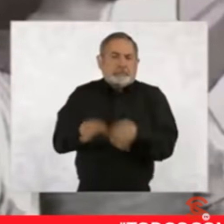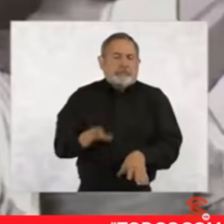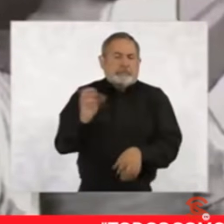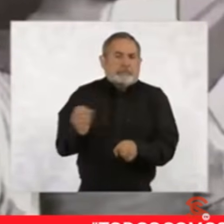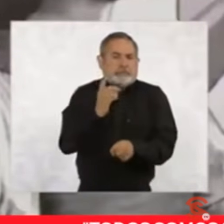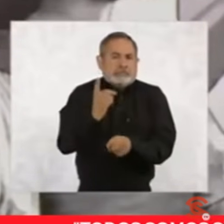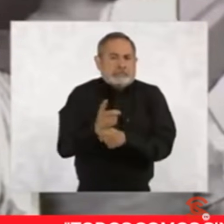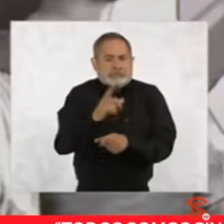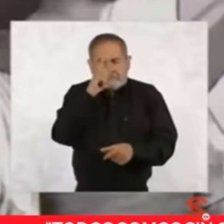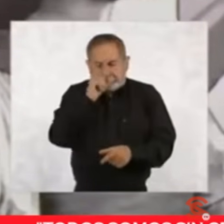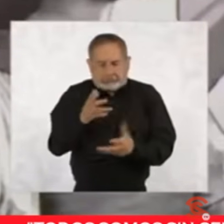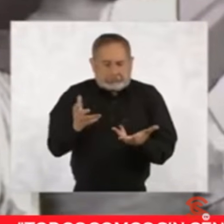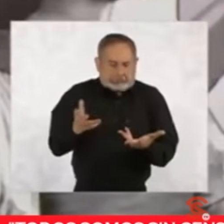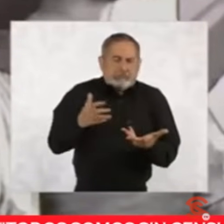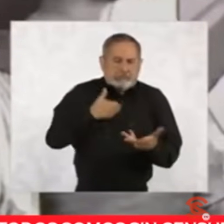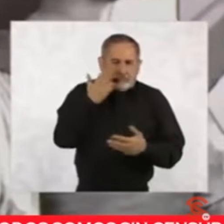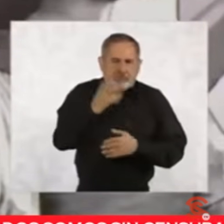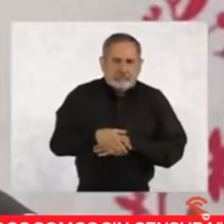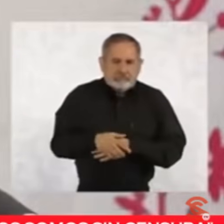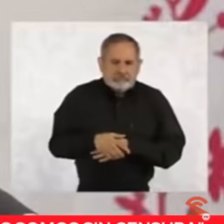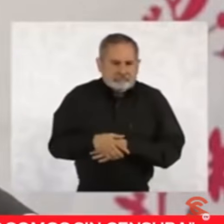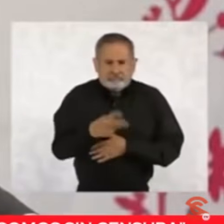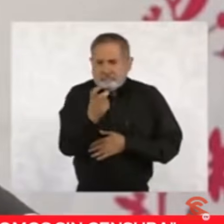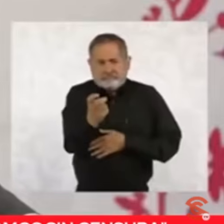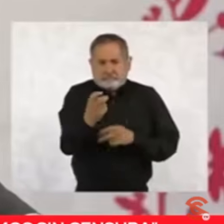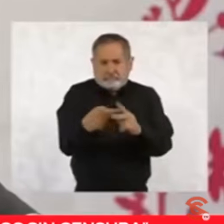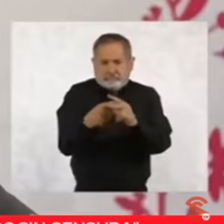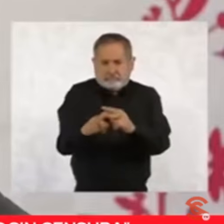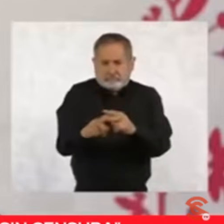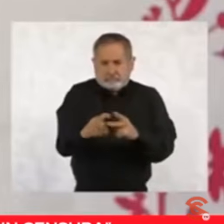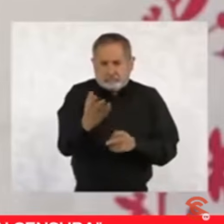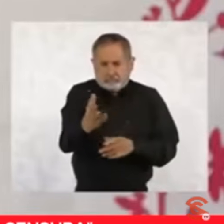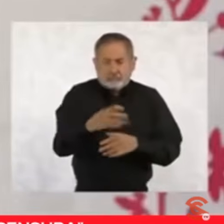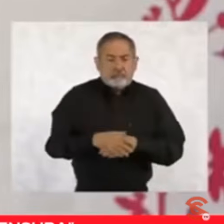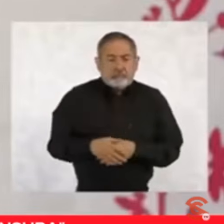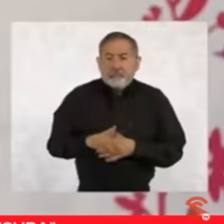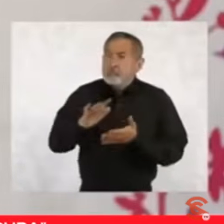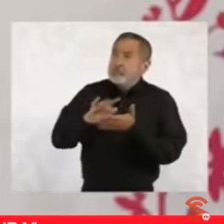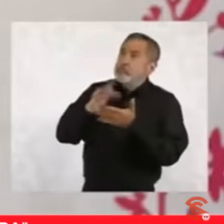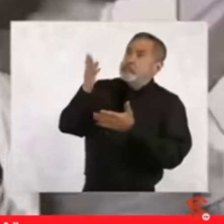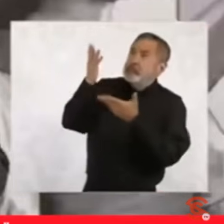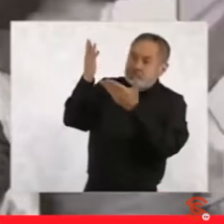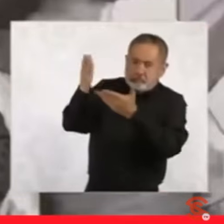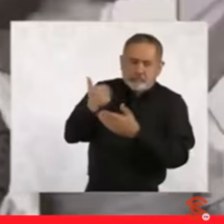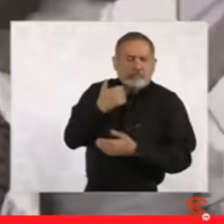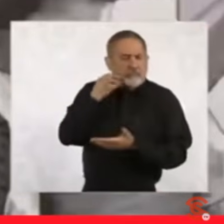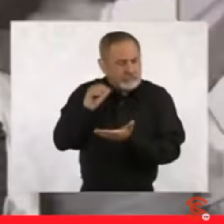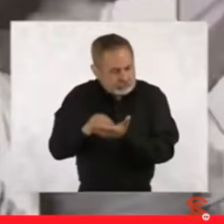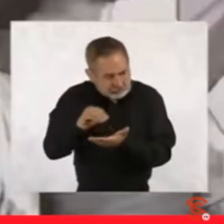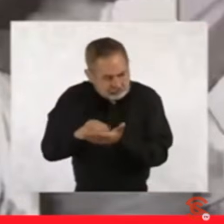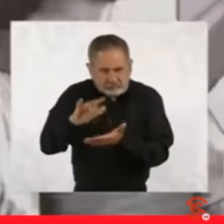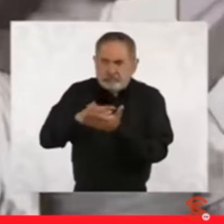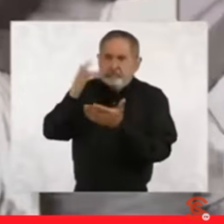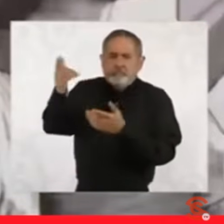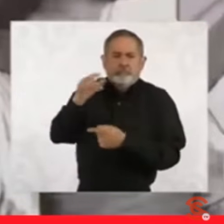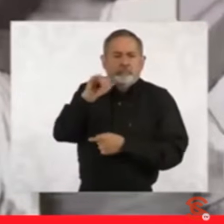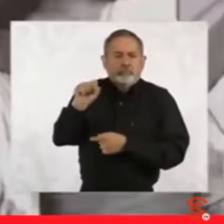oportunidad. Esa es la génesis. Le agradecí muchísimo y hasta ahora se lo agradezco muchísimo a